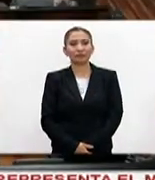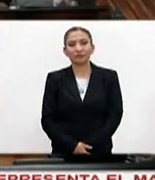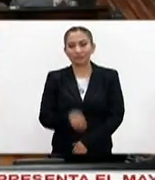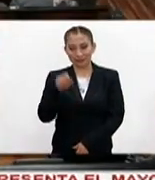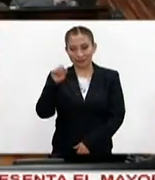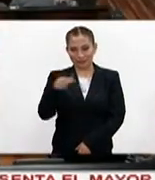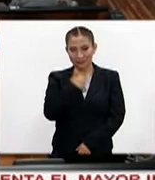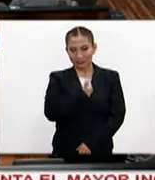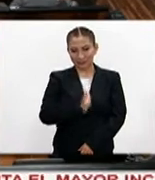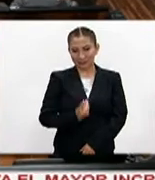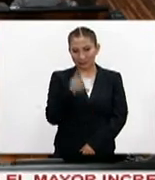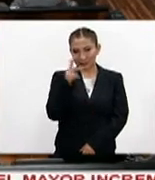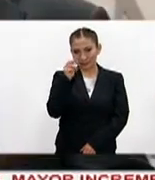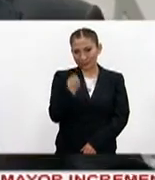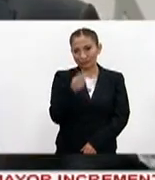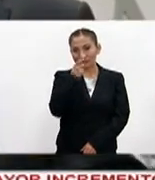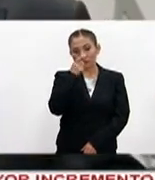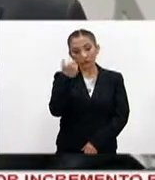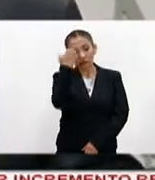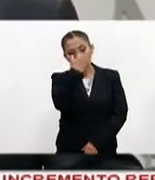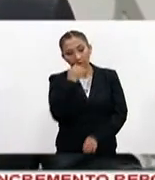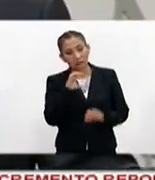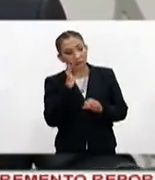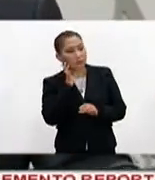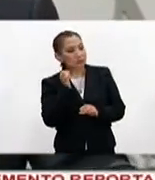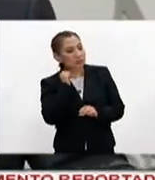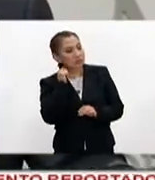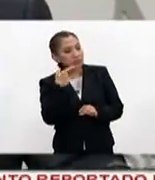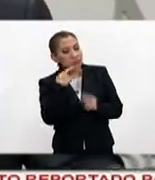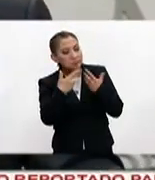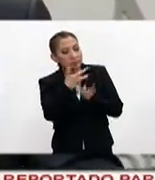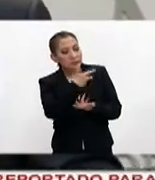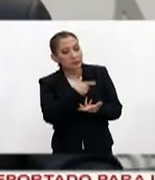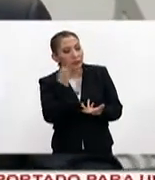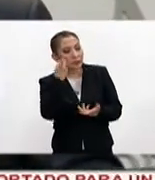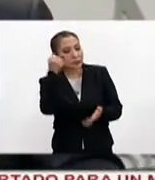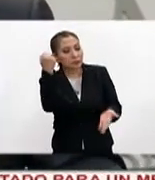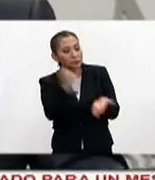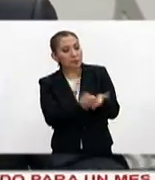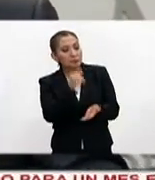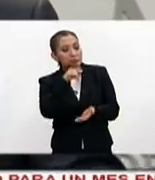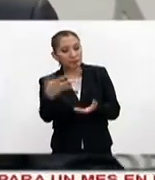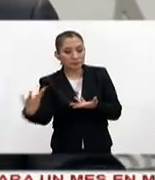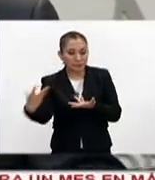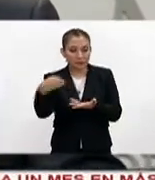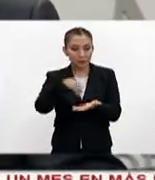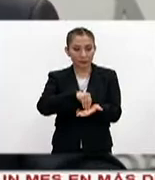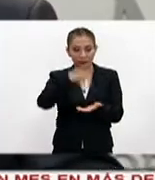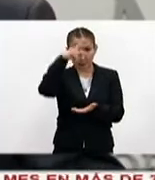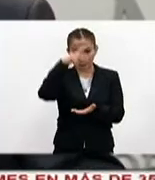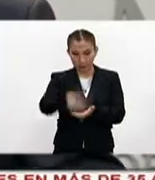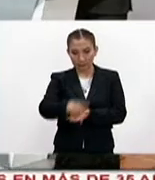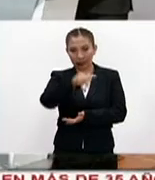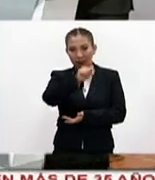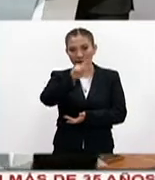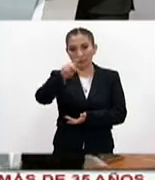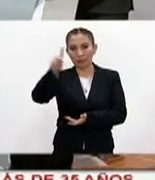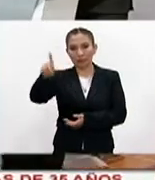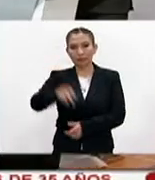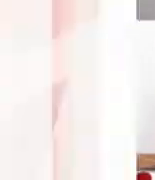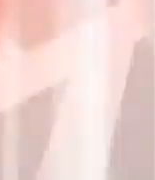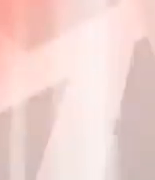Para ello, el presidente Enrique Peña Nieto someterá al Congreso su análisis, discusión y eventual aprobación para la integración de México al